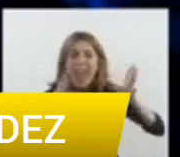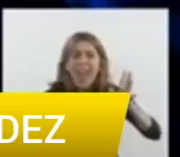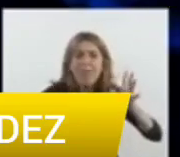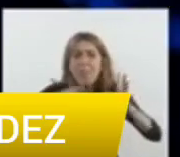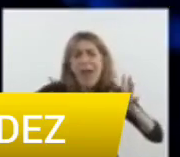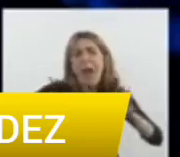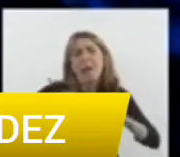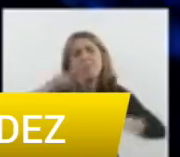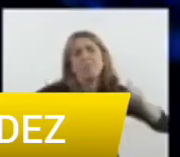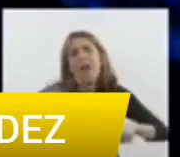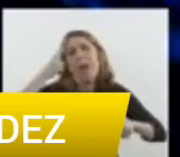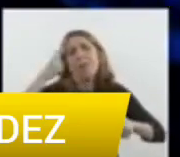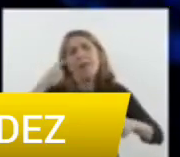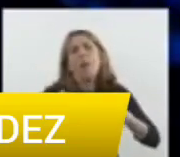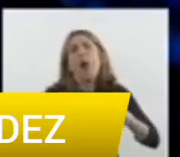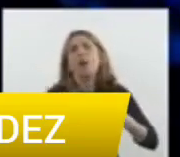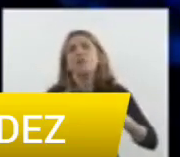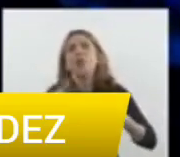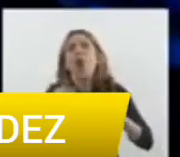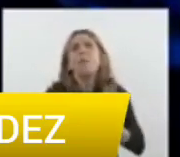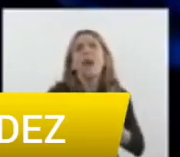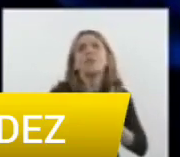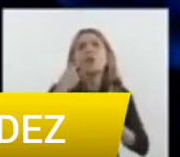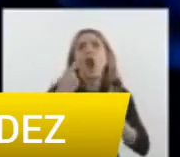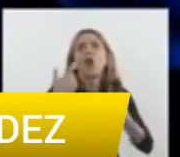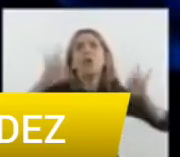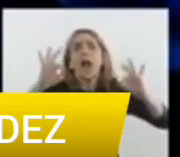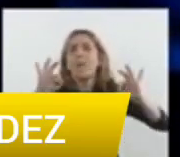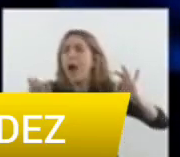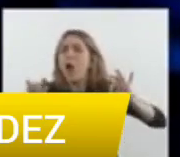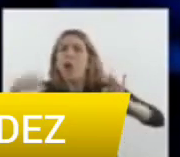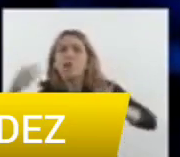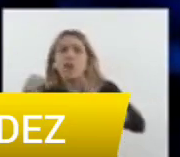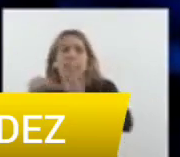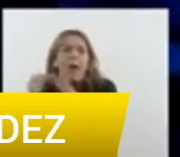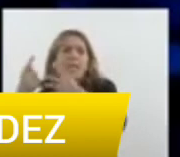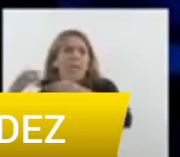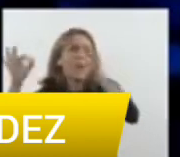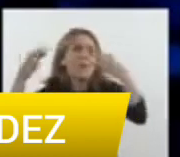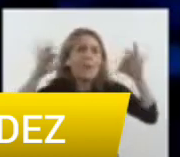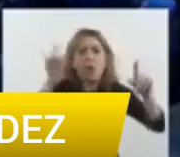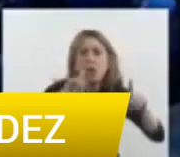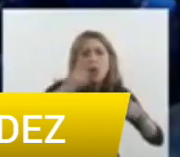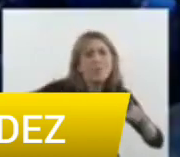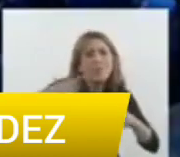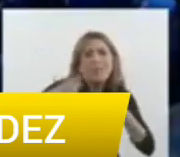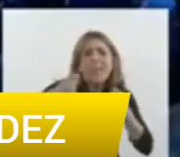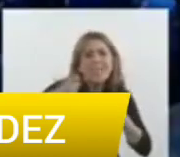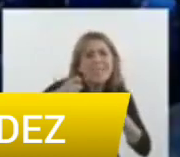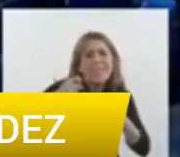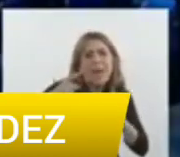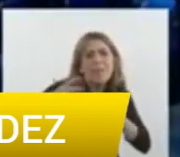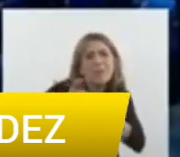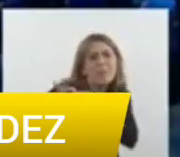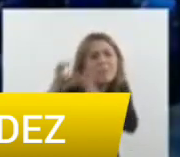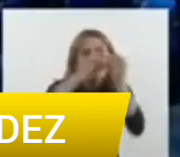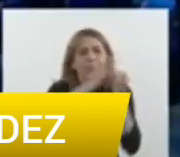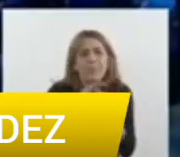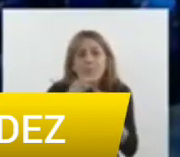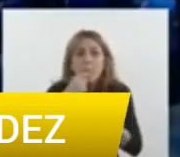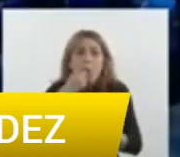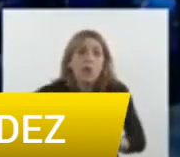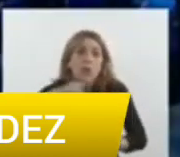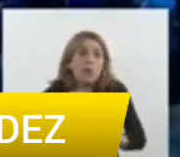salva solo, que todos necesitamos del otro y que si juntos encaramos el